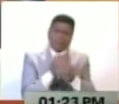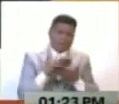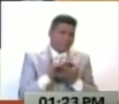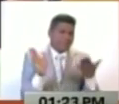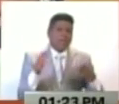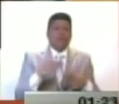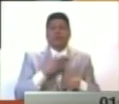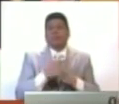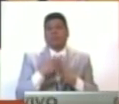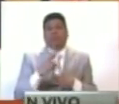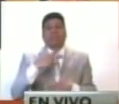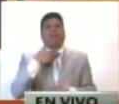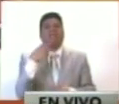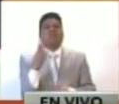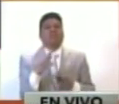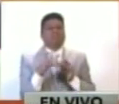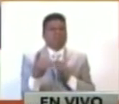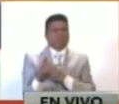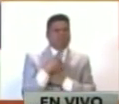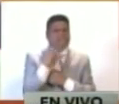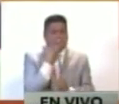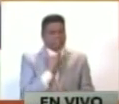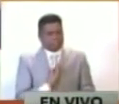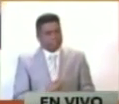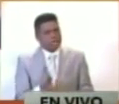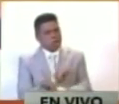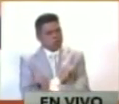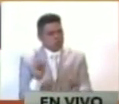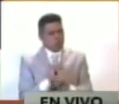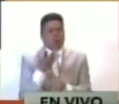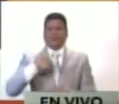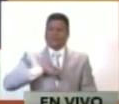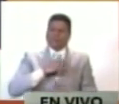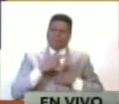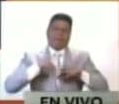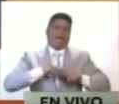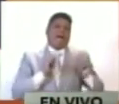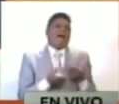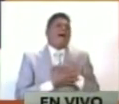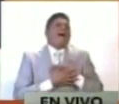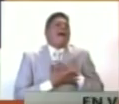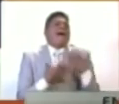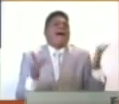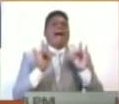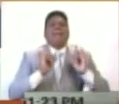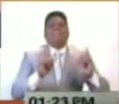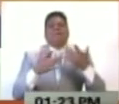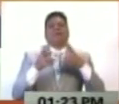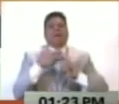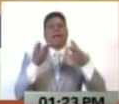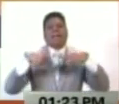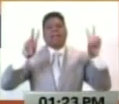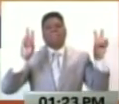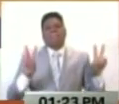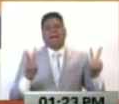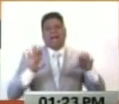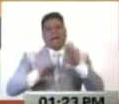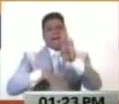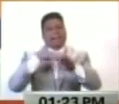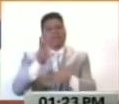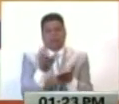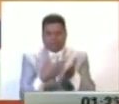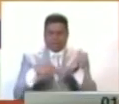voces del terror y la tristeza. Bueno, nosotros vamos con nuestro amor y con la diplomacia bolivariana de paz avanzando.